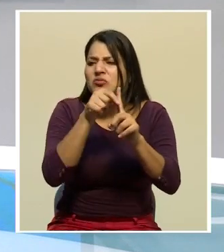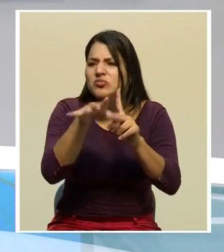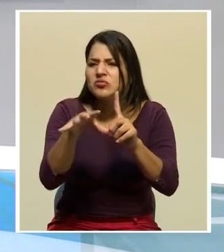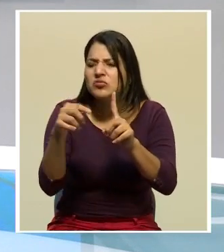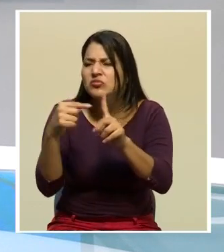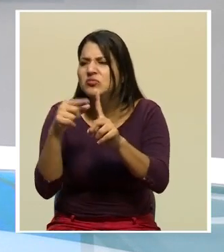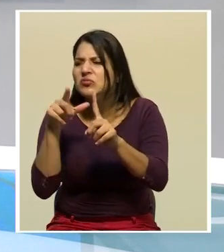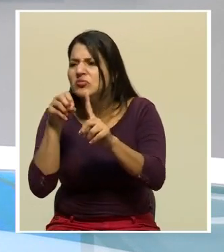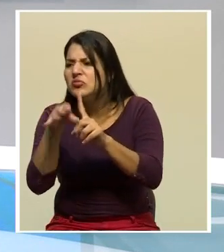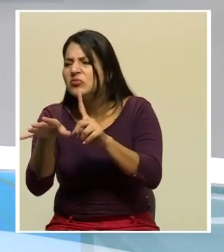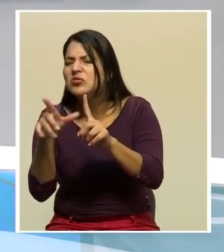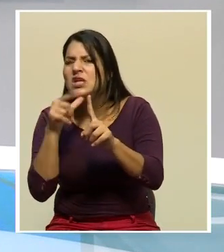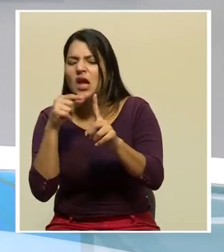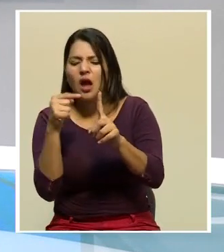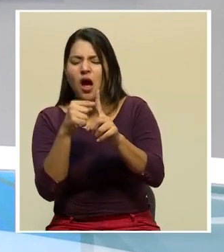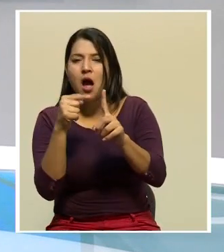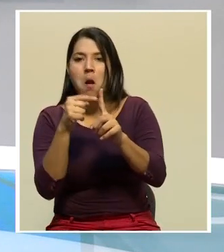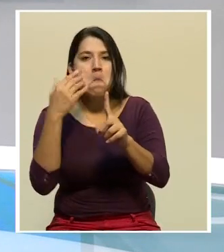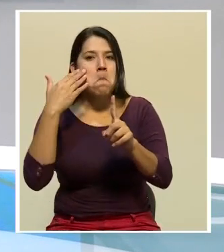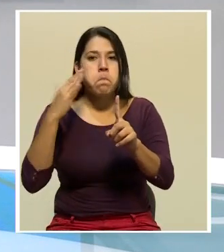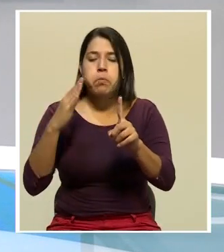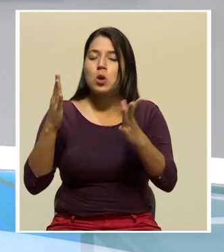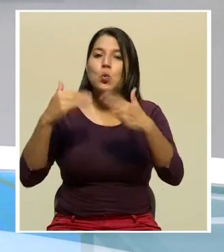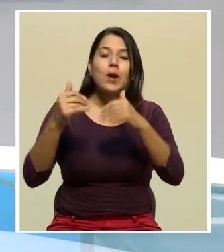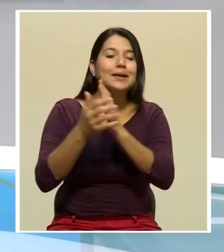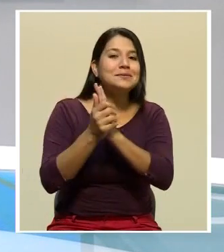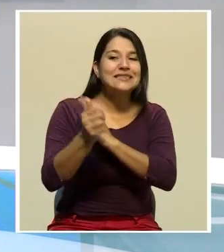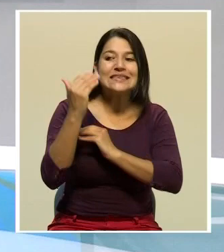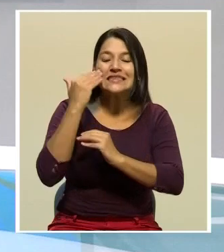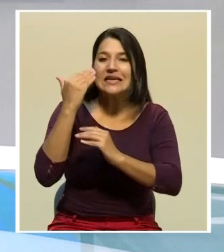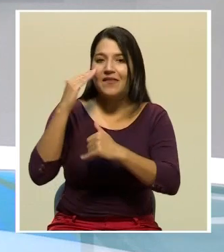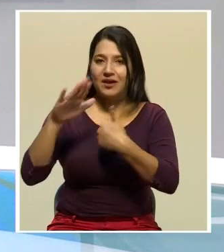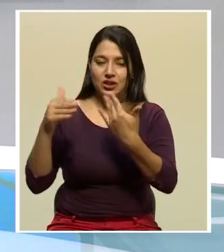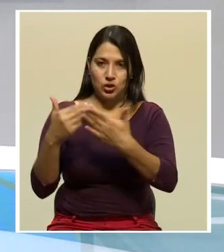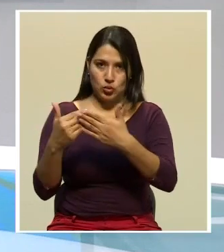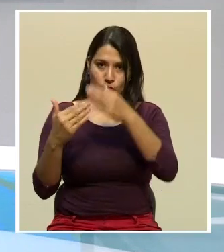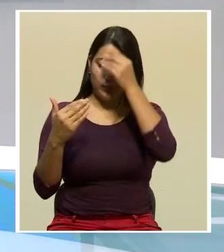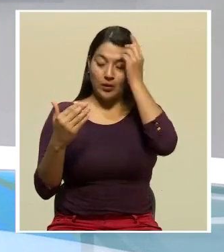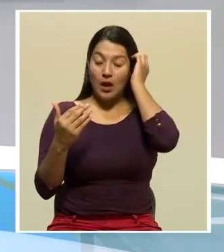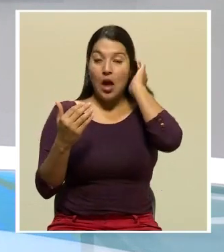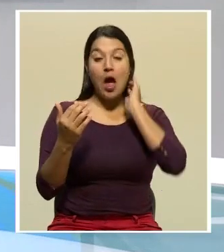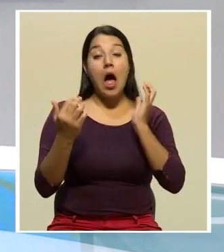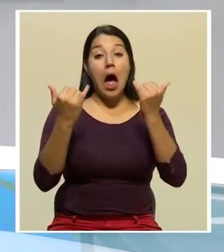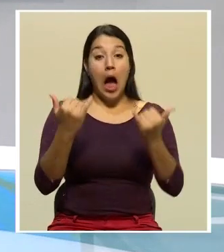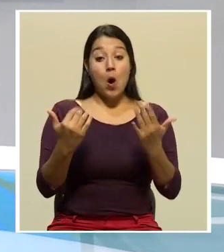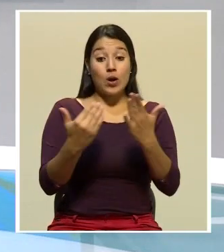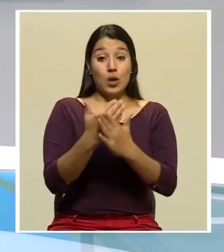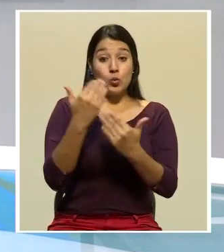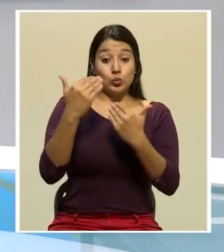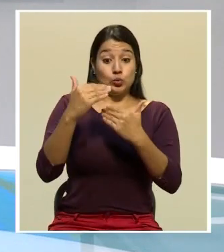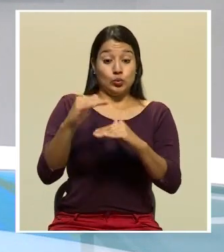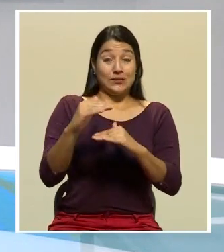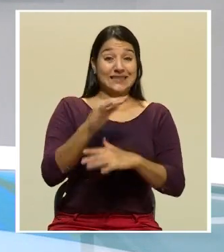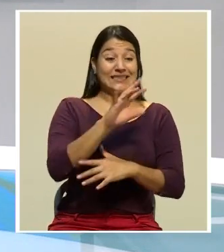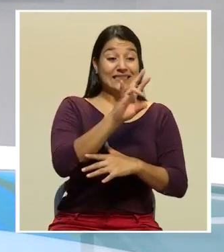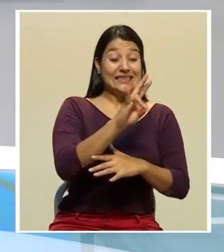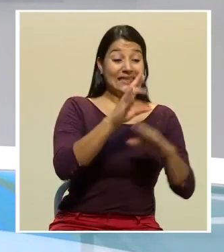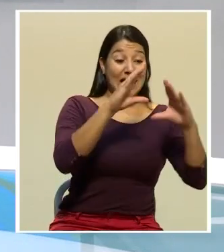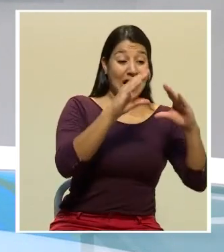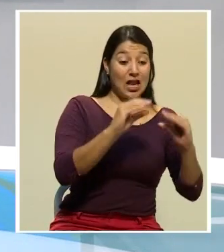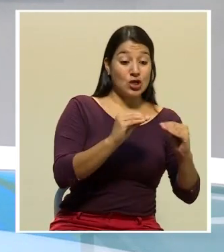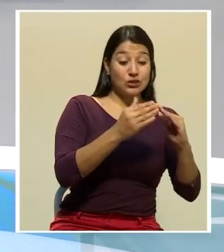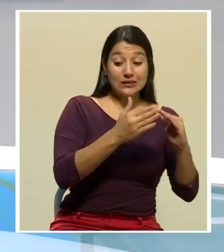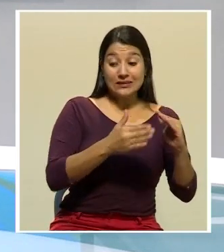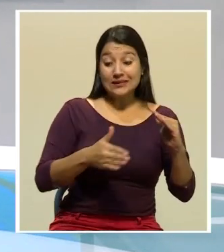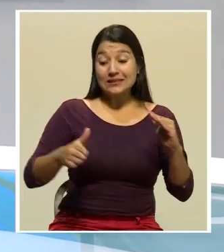una restricción de circulación vial para todo el país entre las 7 de la noche y las 5 de la mañana.